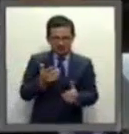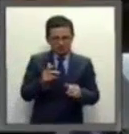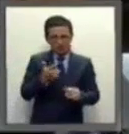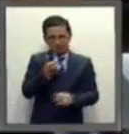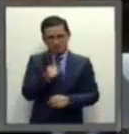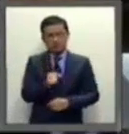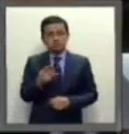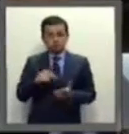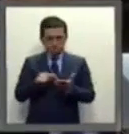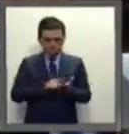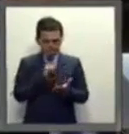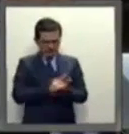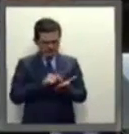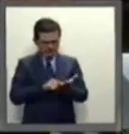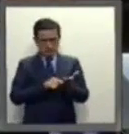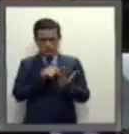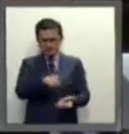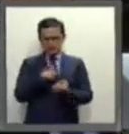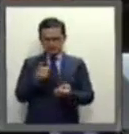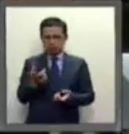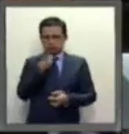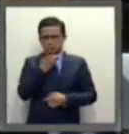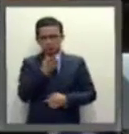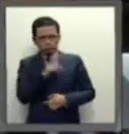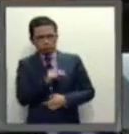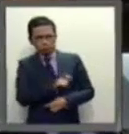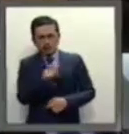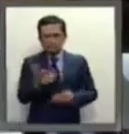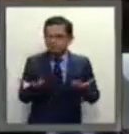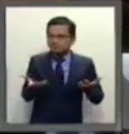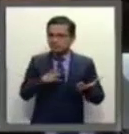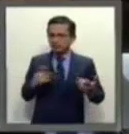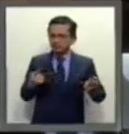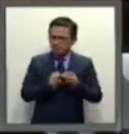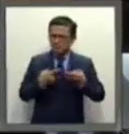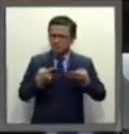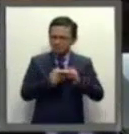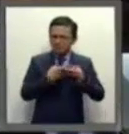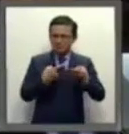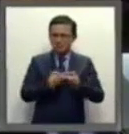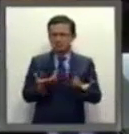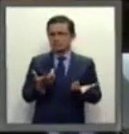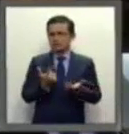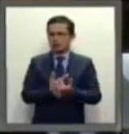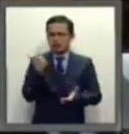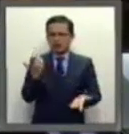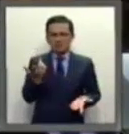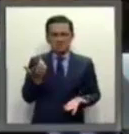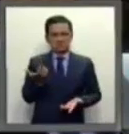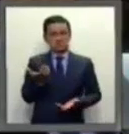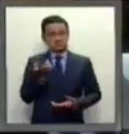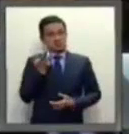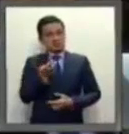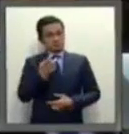la ley de ingresos lo exentamos de ese pago. Hay inconsistencias graves que nos dejan un sabor de